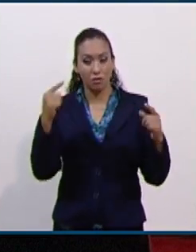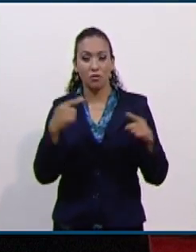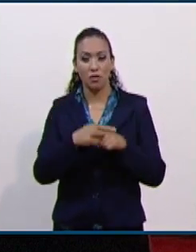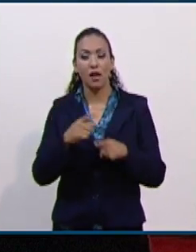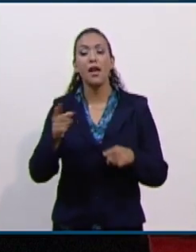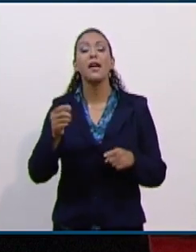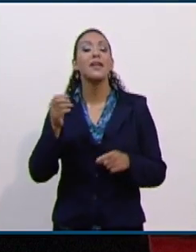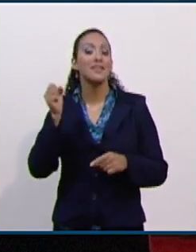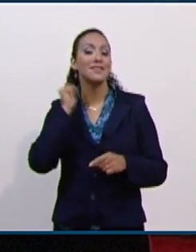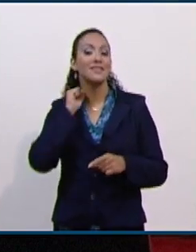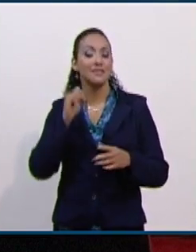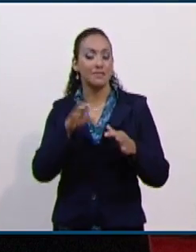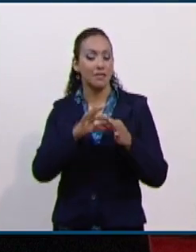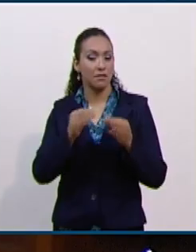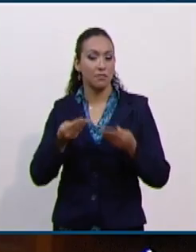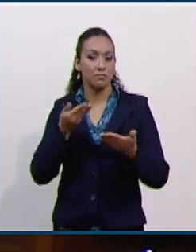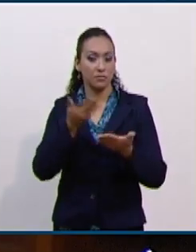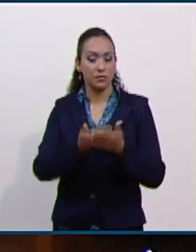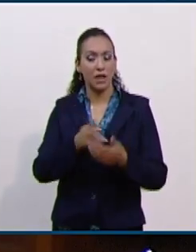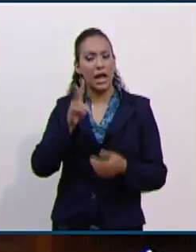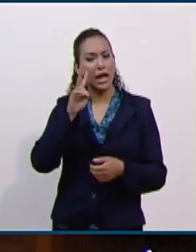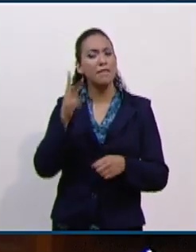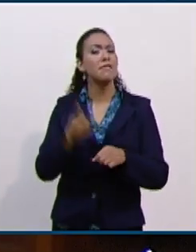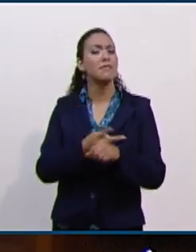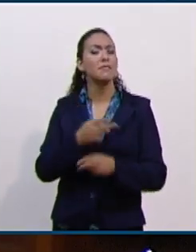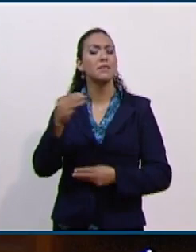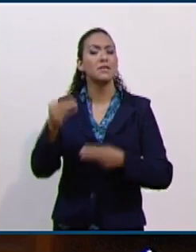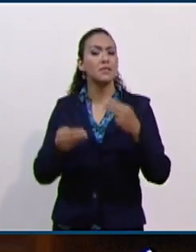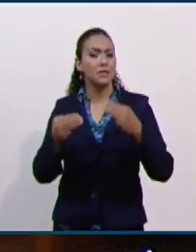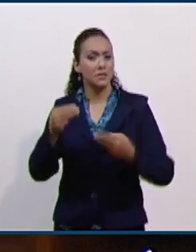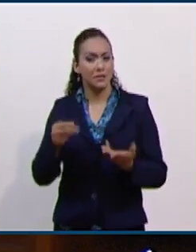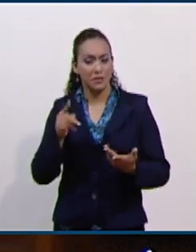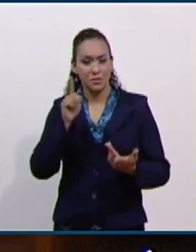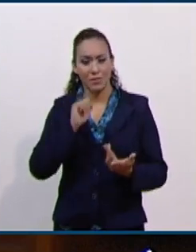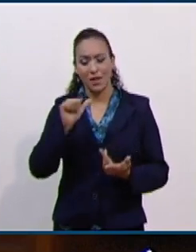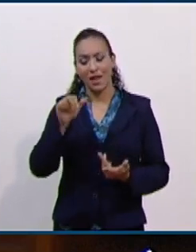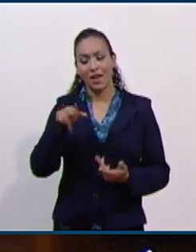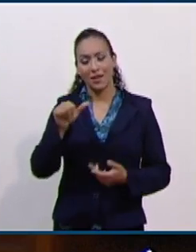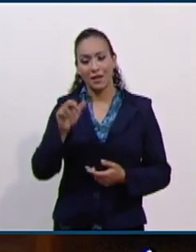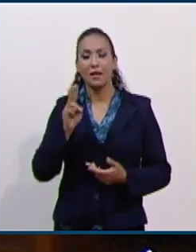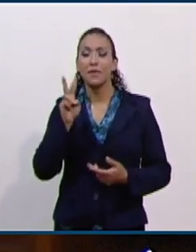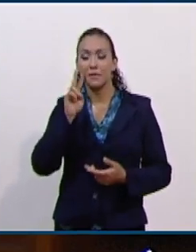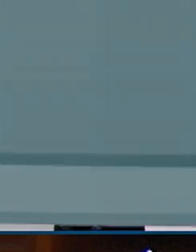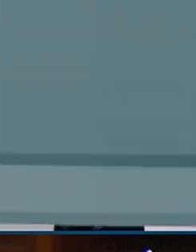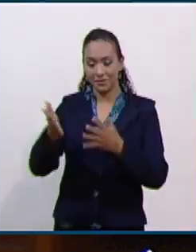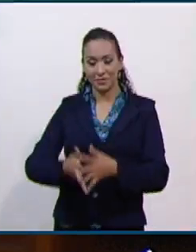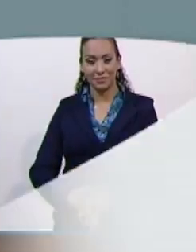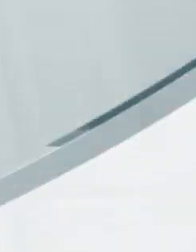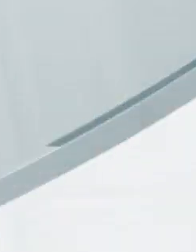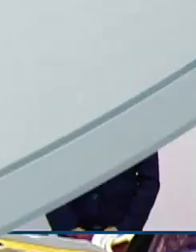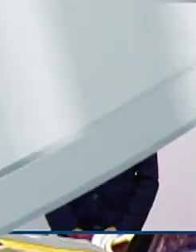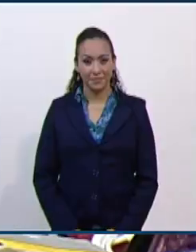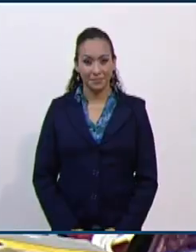Senado. Escuchemos los argumentos de la ministra ponente, Ana Margarita Ríos Farjat.